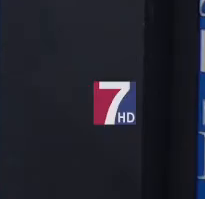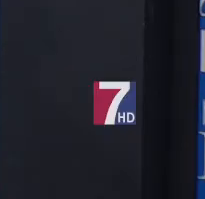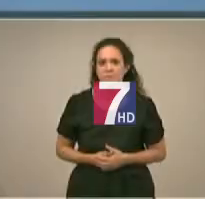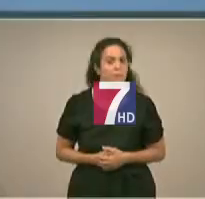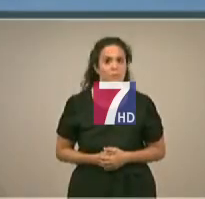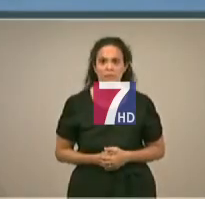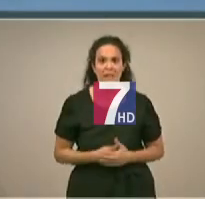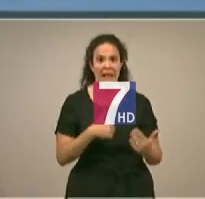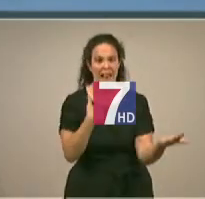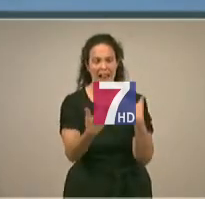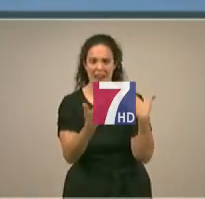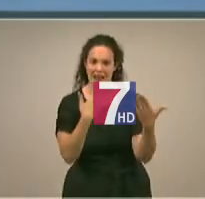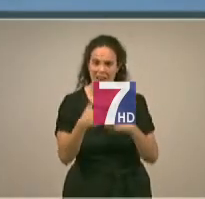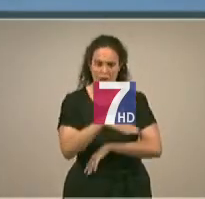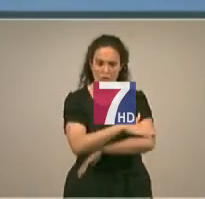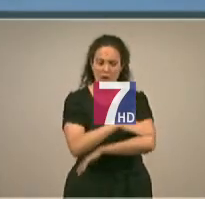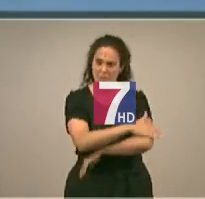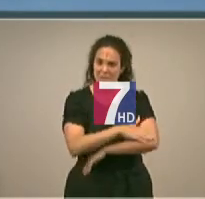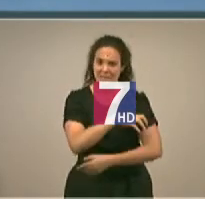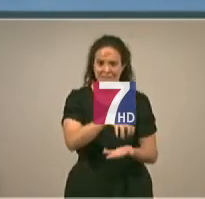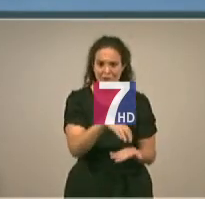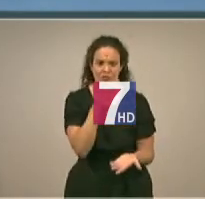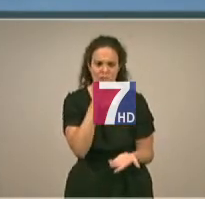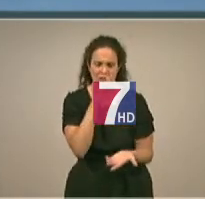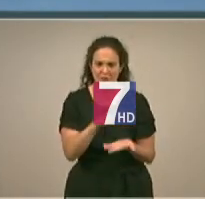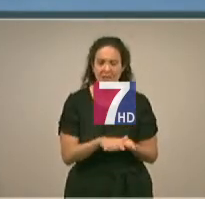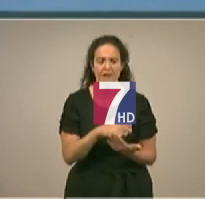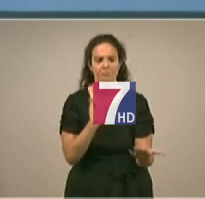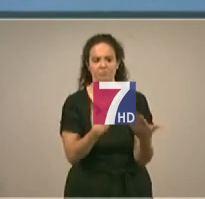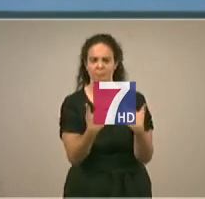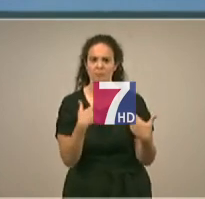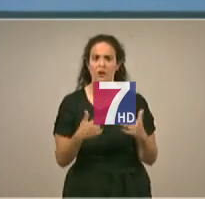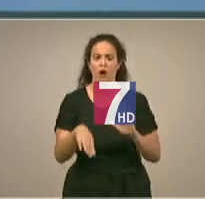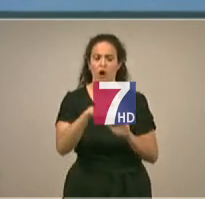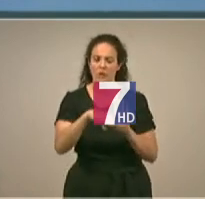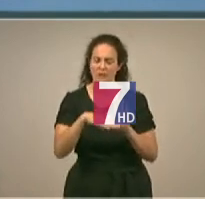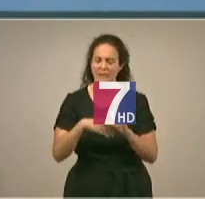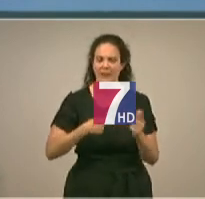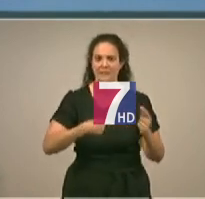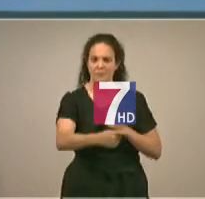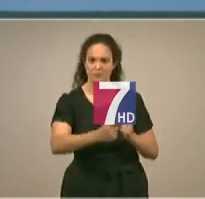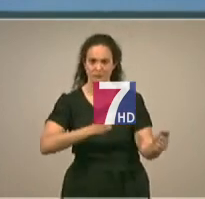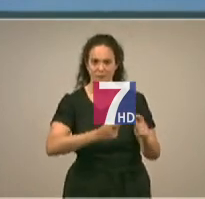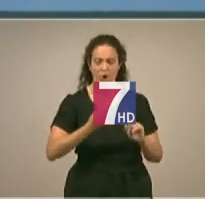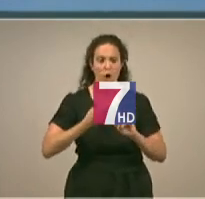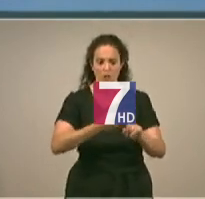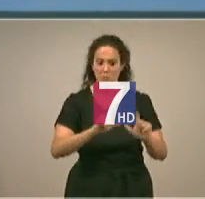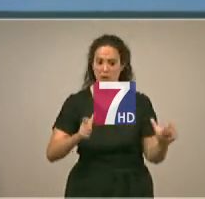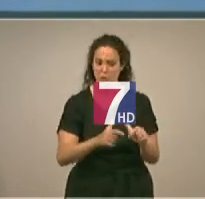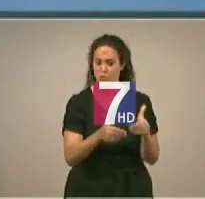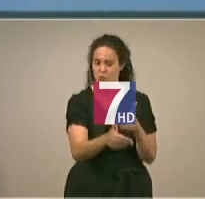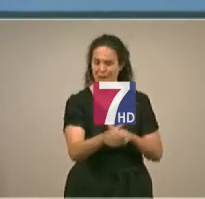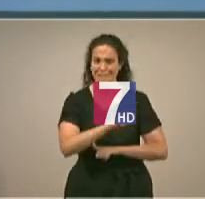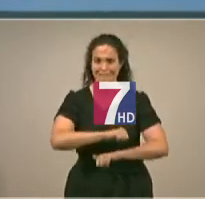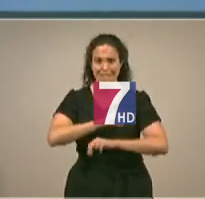estamos en conversaciones con el ministerio estamos intercambiando orden del día para esa reunión que vamos a mantener y que